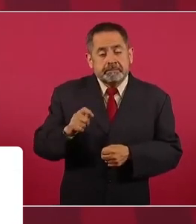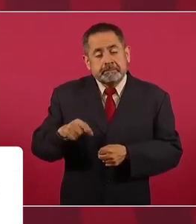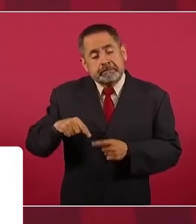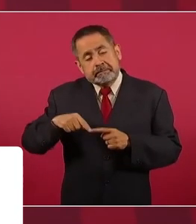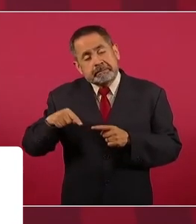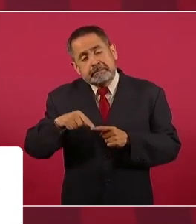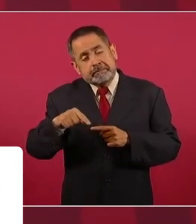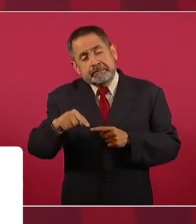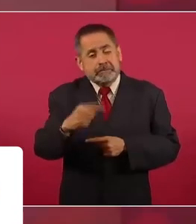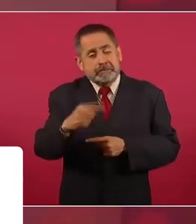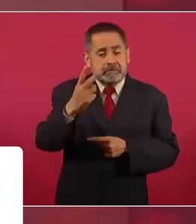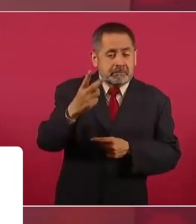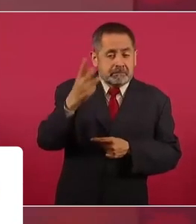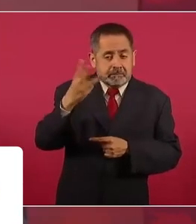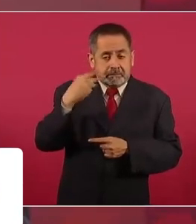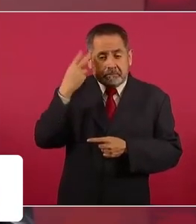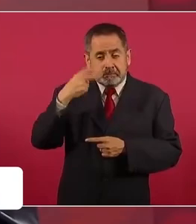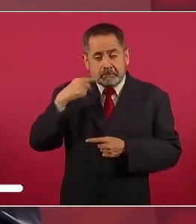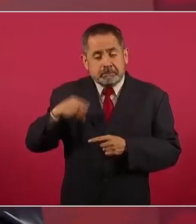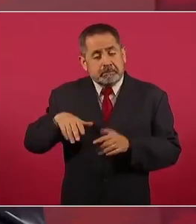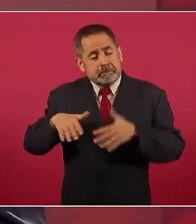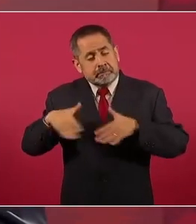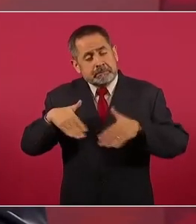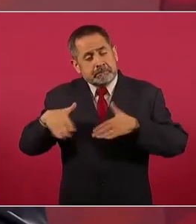tardar hasta 2-3 horas